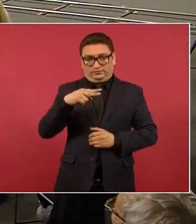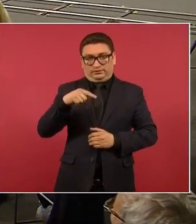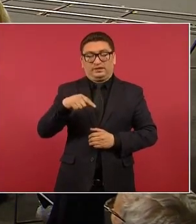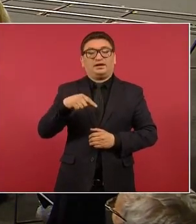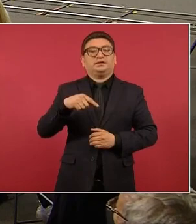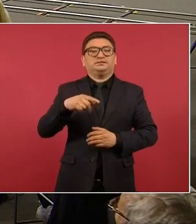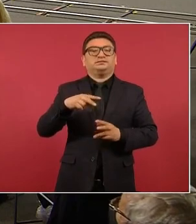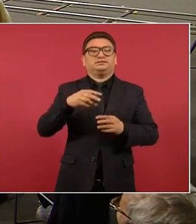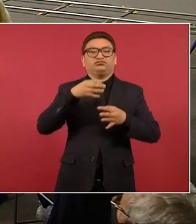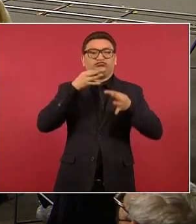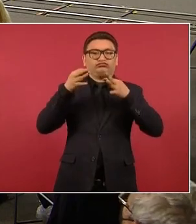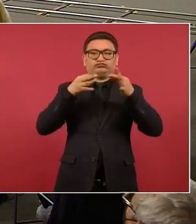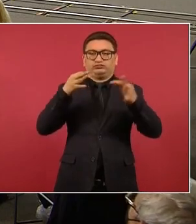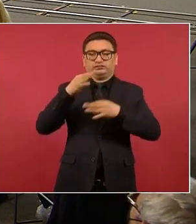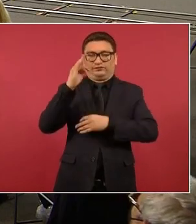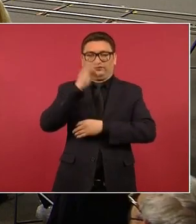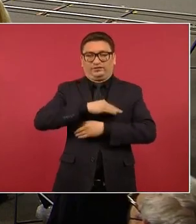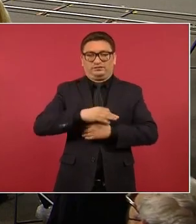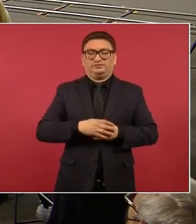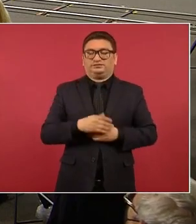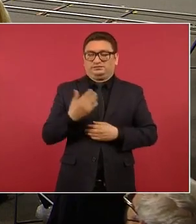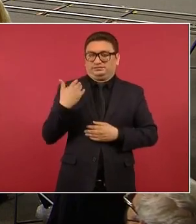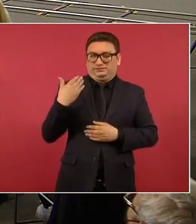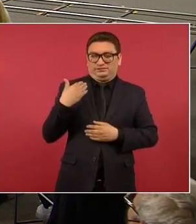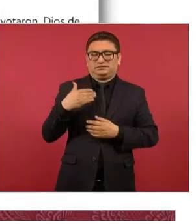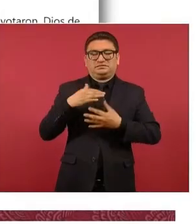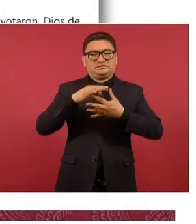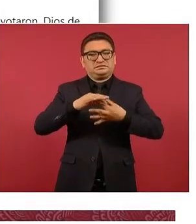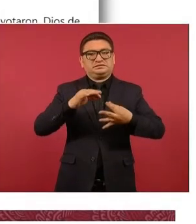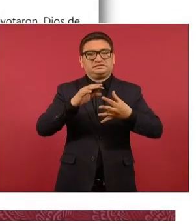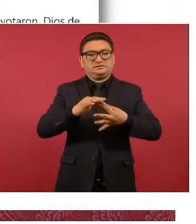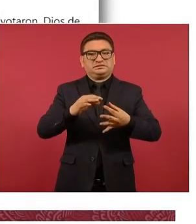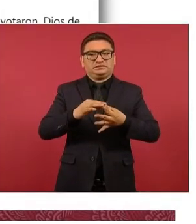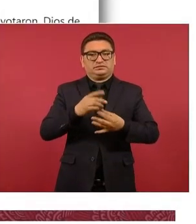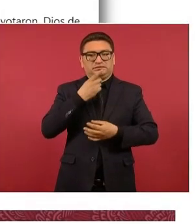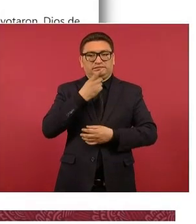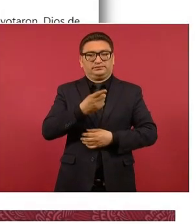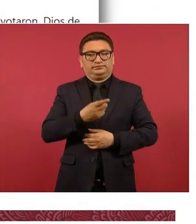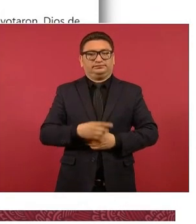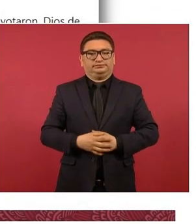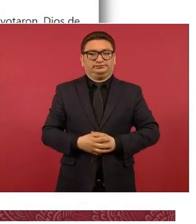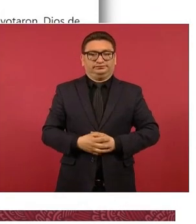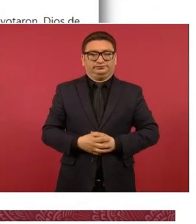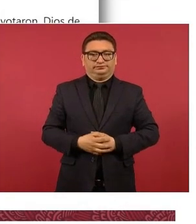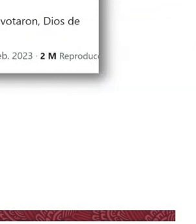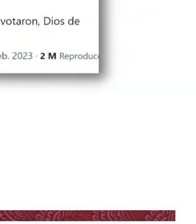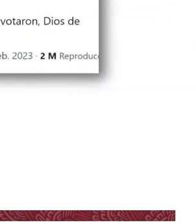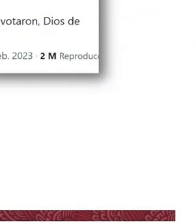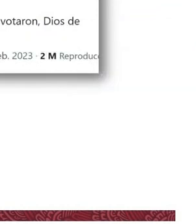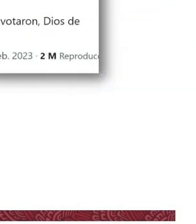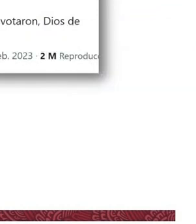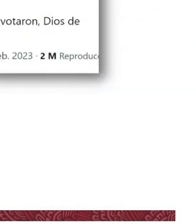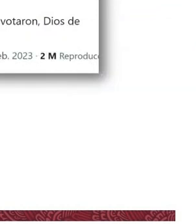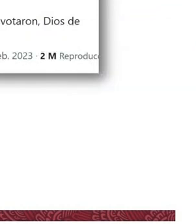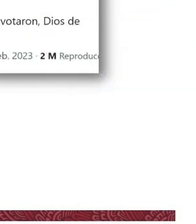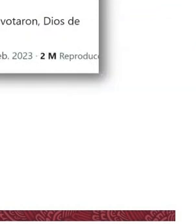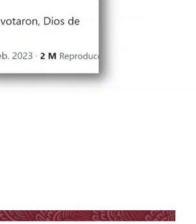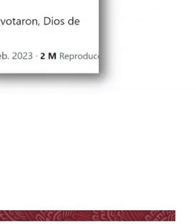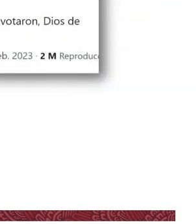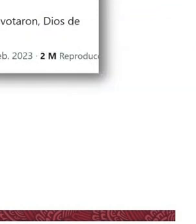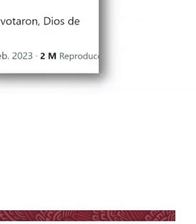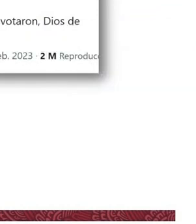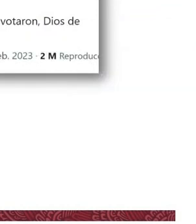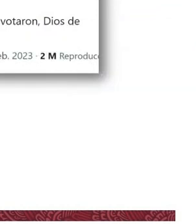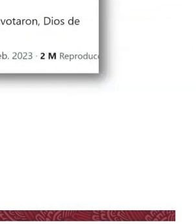falsas. En los últimos días se ha especulado mucho sobre las inversiones de Tesla en México. Los